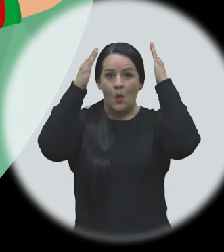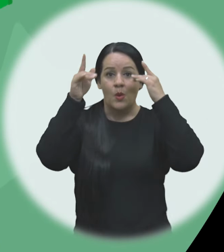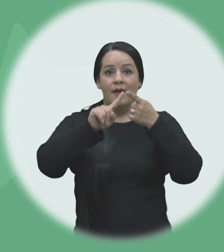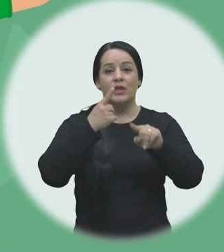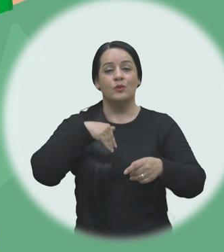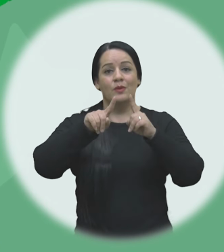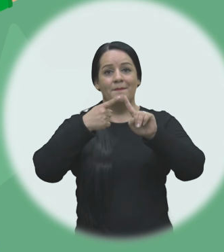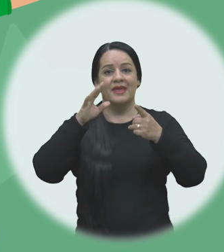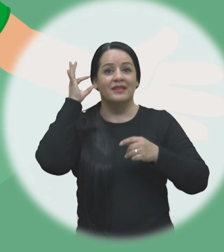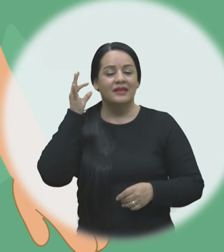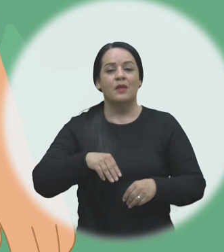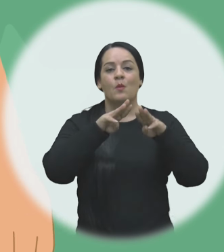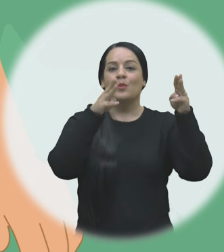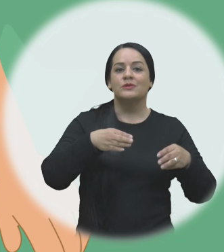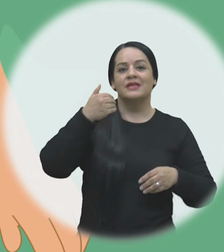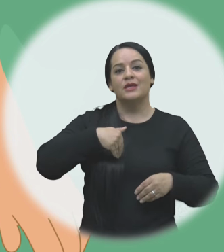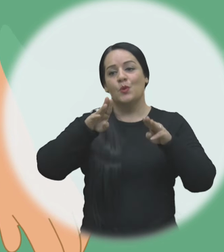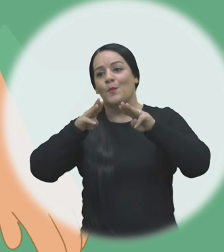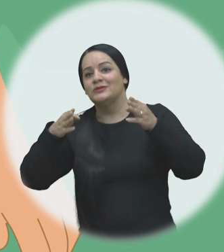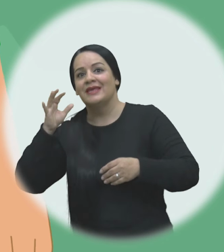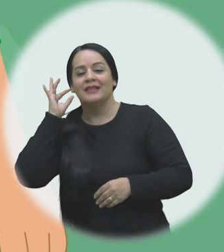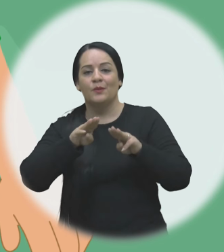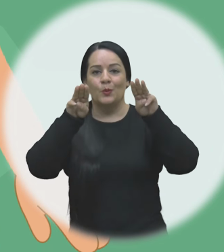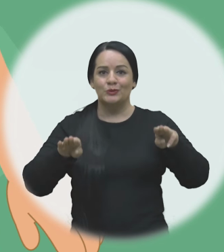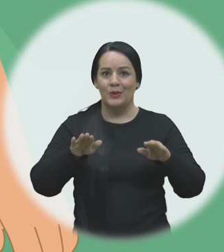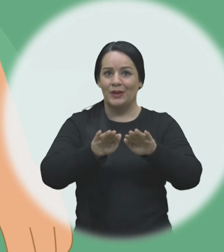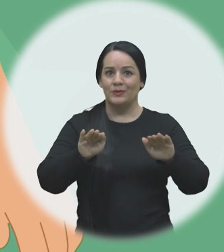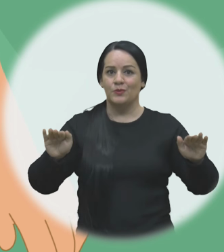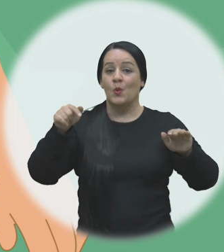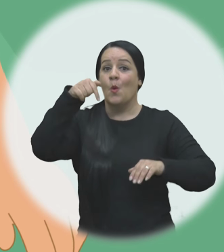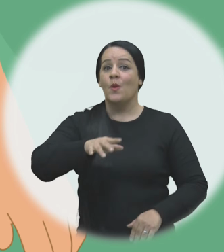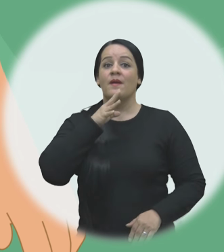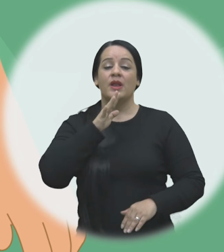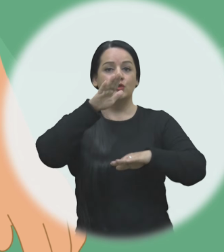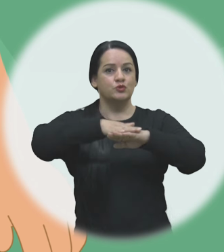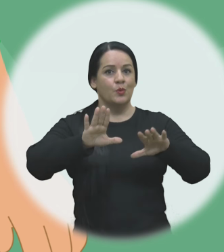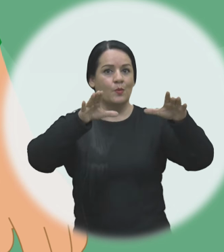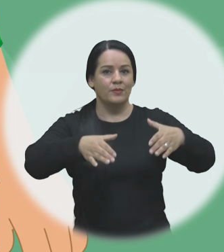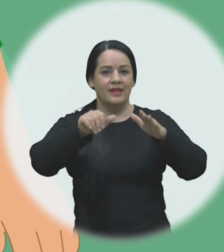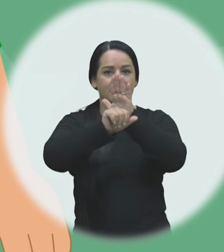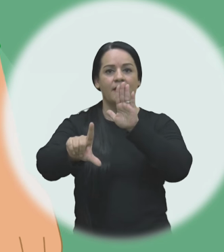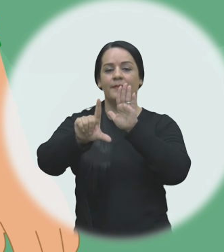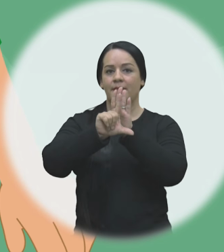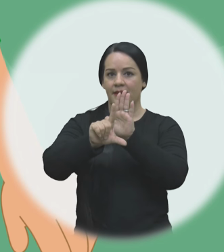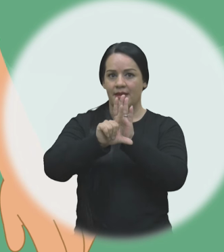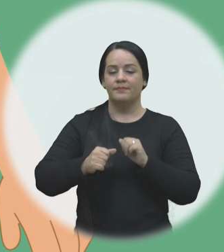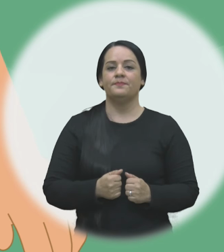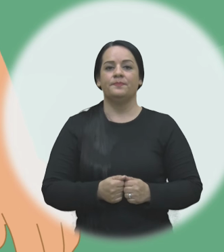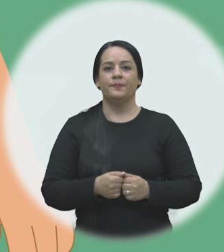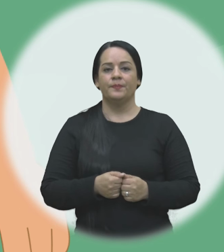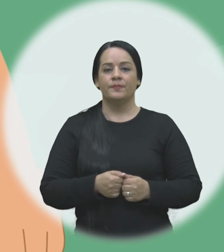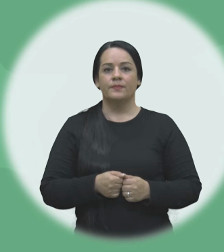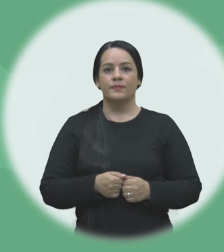¡Hola, amiguitos y amiguitas! Somos Museíta y Museíto ¡del Museo de los Niños! Hoy vamos a hablar sobre las comisiones de la Asamblea